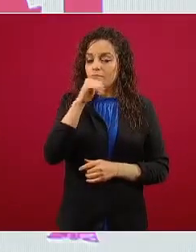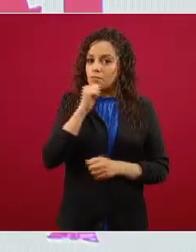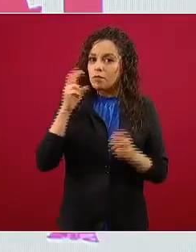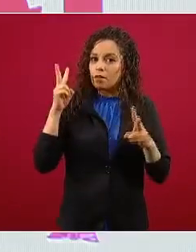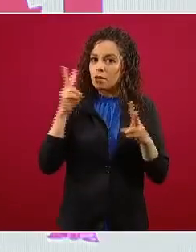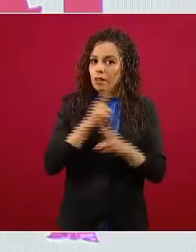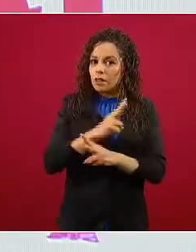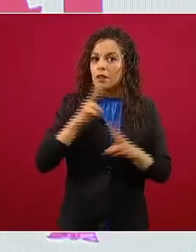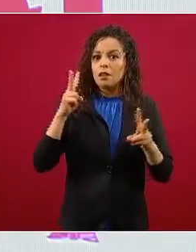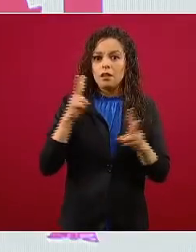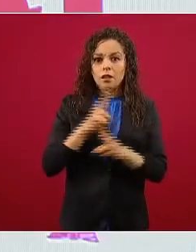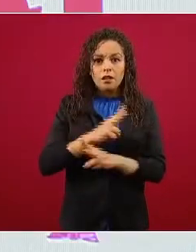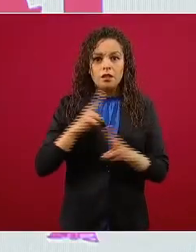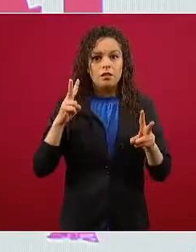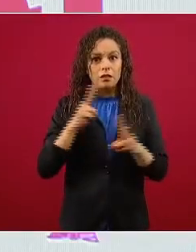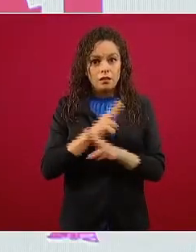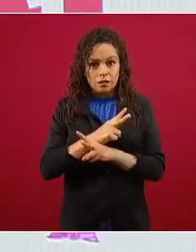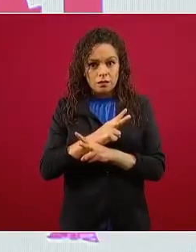respirar,